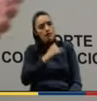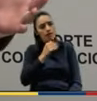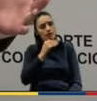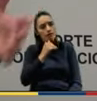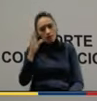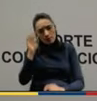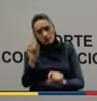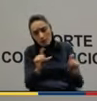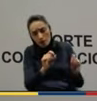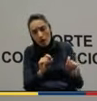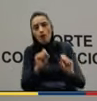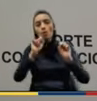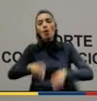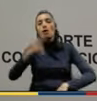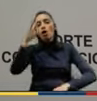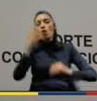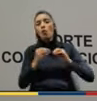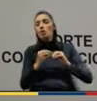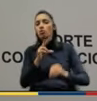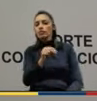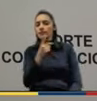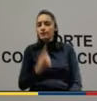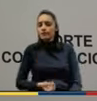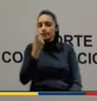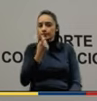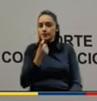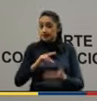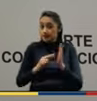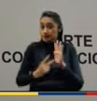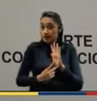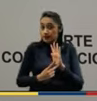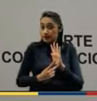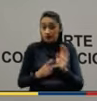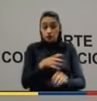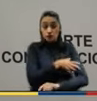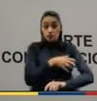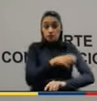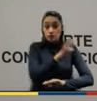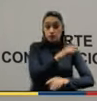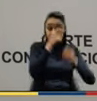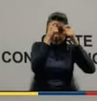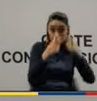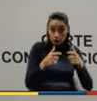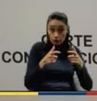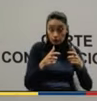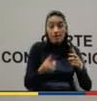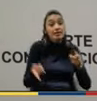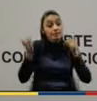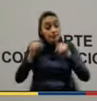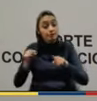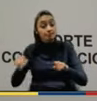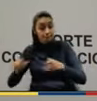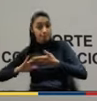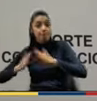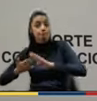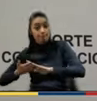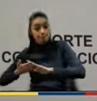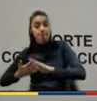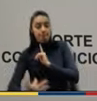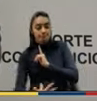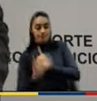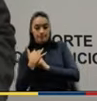acuerdo, pues implica que la cesión de competencias soberanas no es únicamente del Estado, sino también de las comunidades que se verían afectadas por